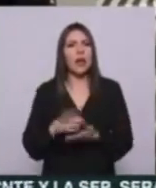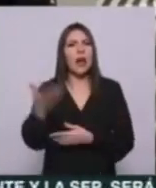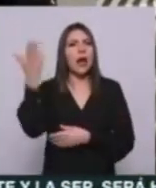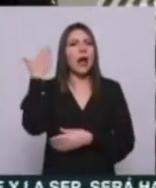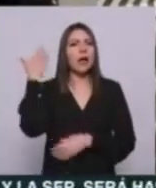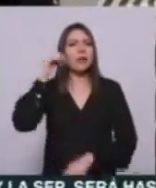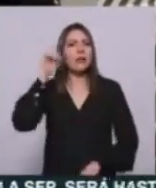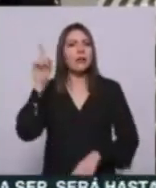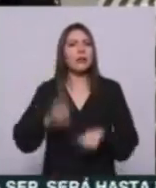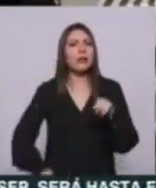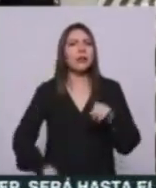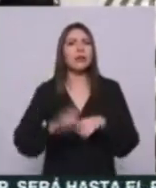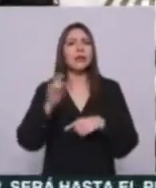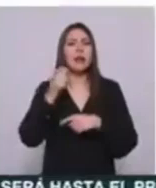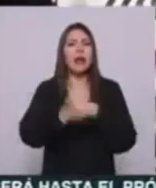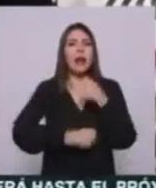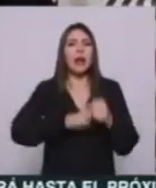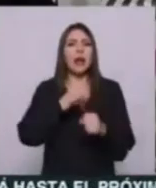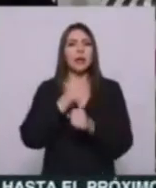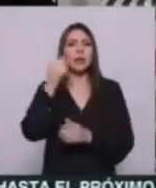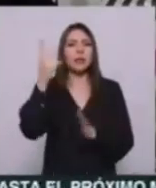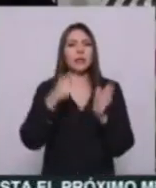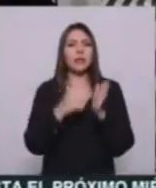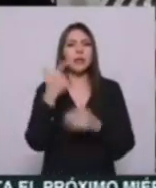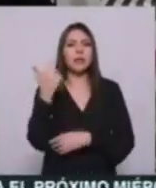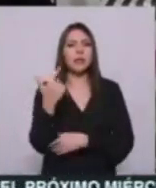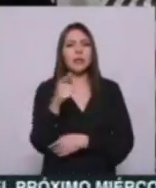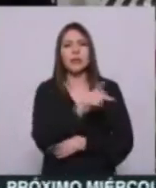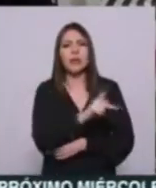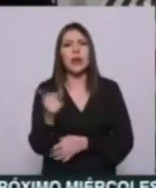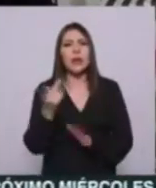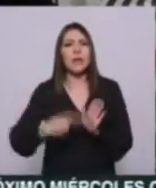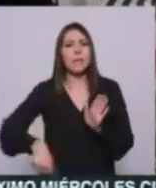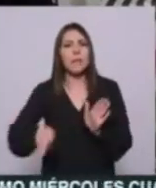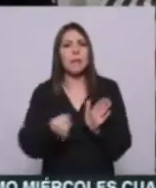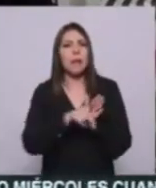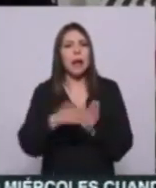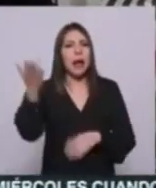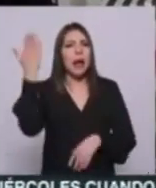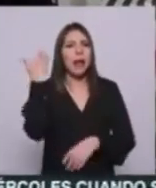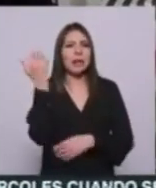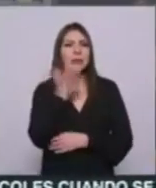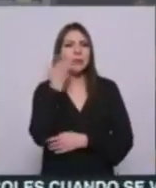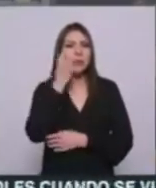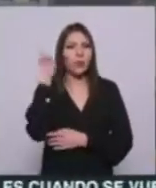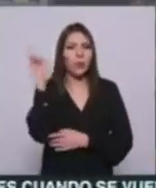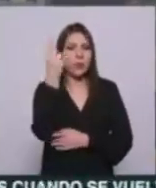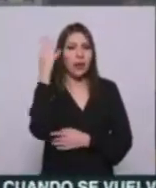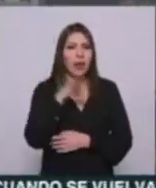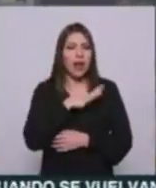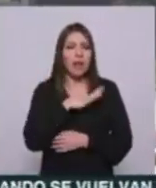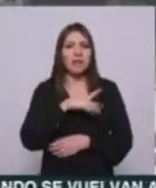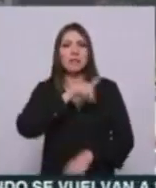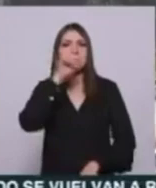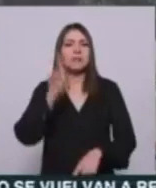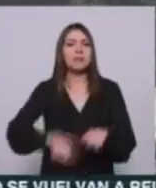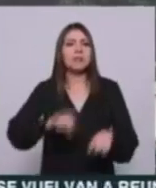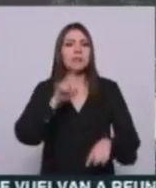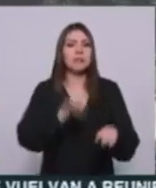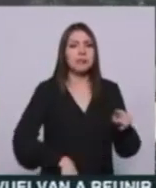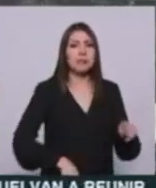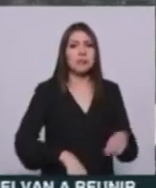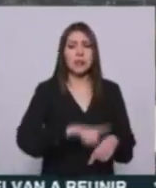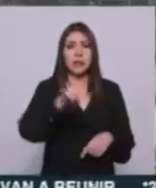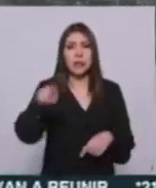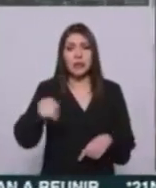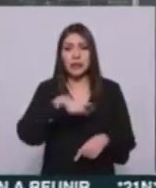quitado ya hace tiempo. En el 2007 nuestras plazas automáticas que antes contaban nuestras normas fueron arrebatadas. Indican no estar cometiendo